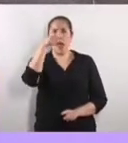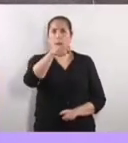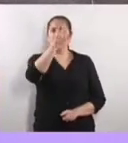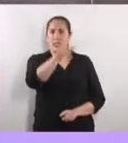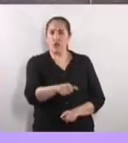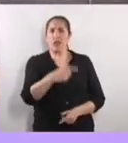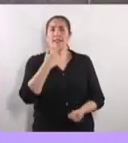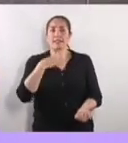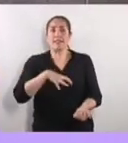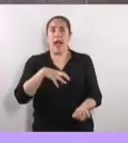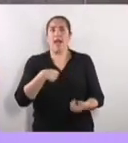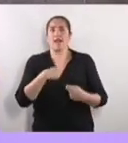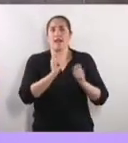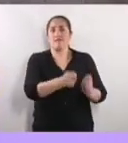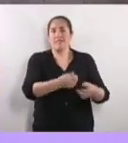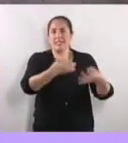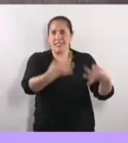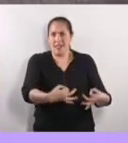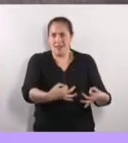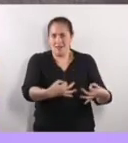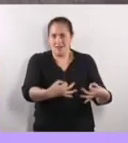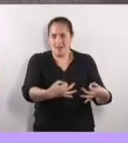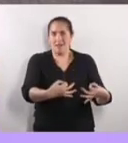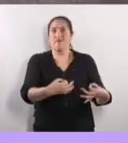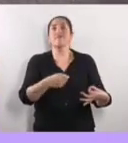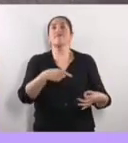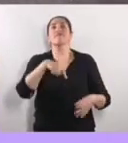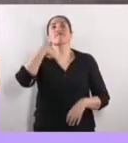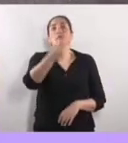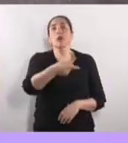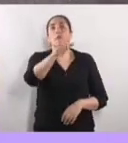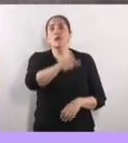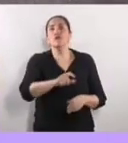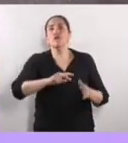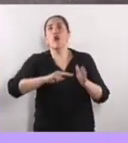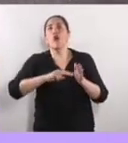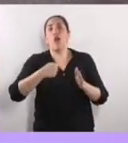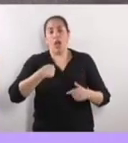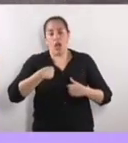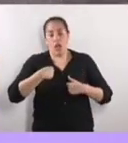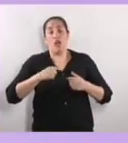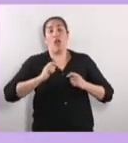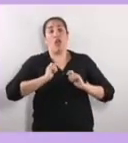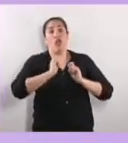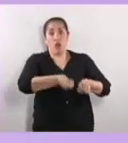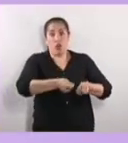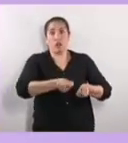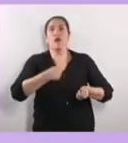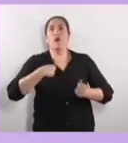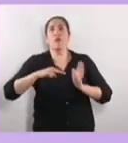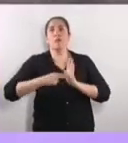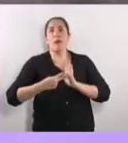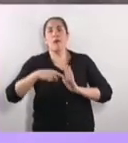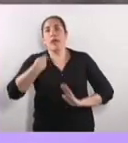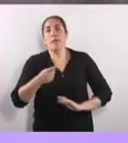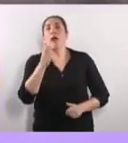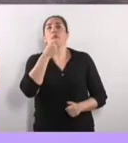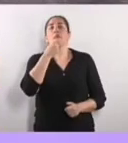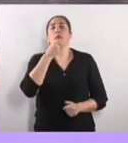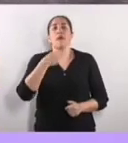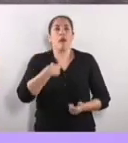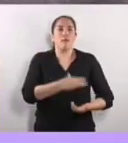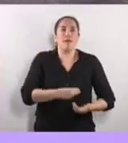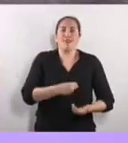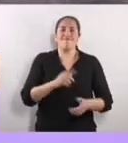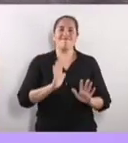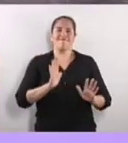sangre segura. Y la otra, que la persona que dona no tenga algún problema después por haber donado. Y en el caso de haberte hecho un implante dentario, va a depender